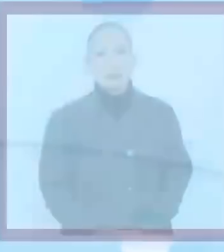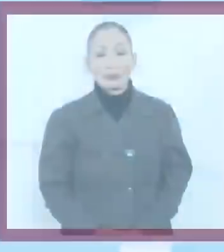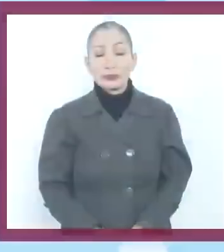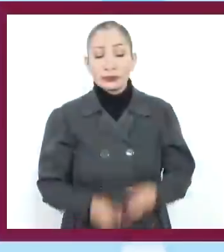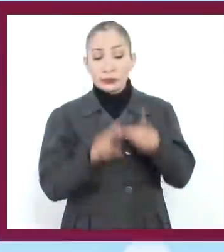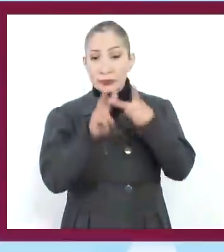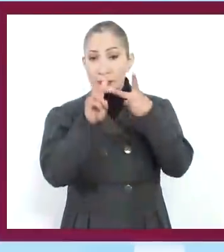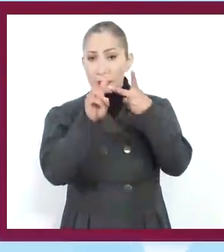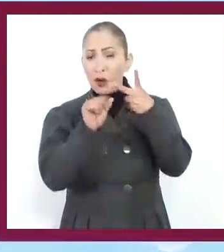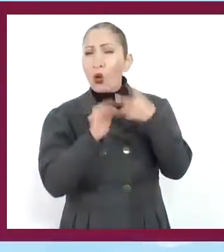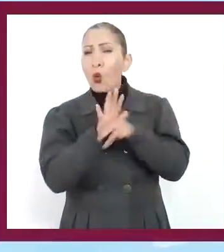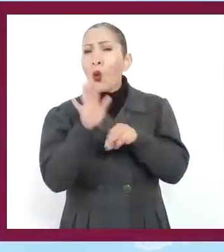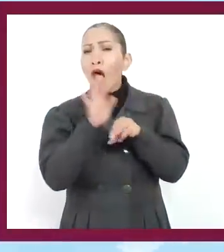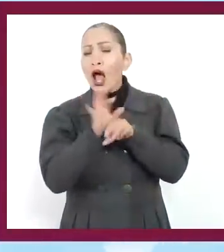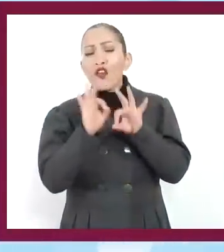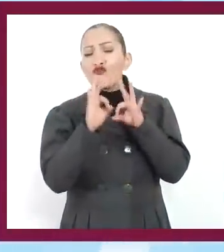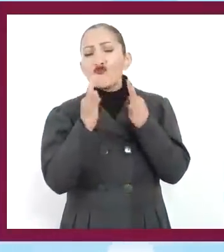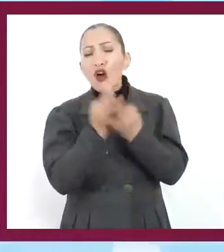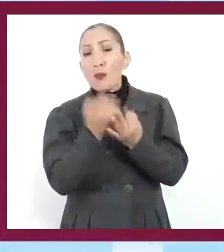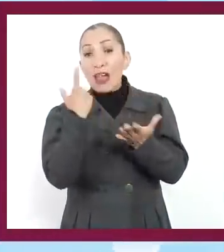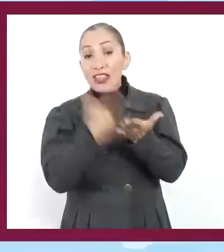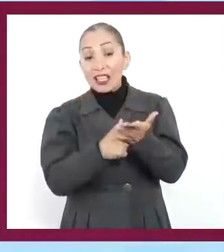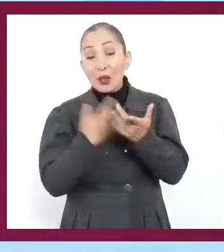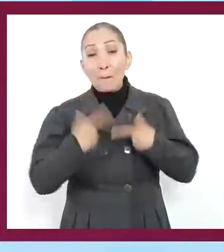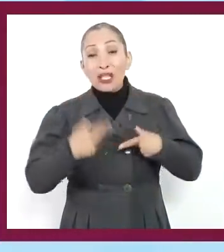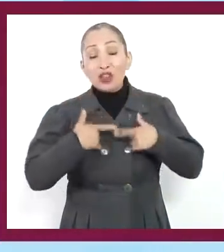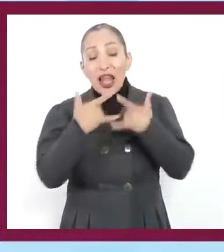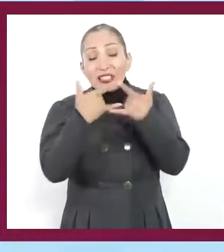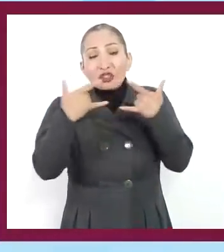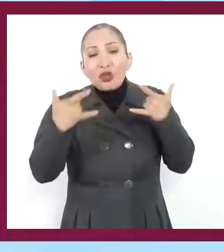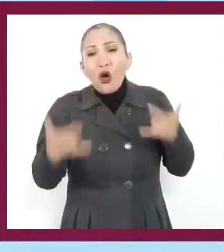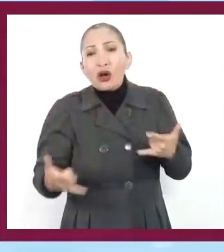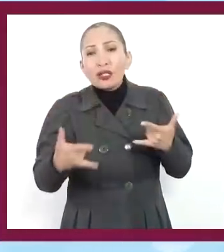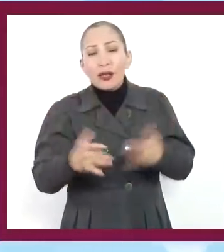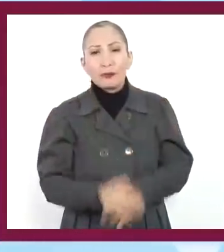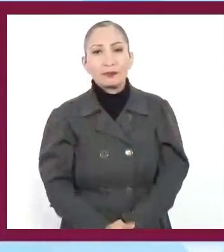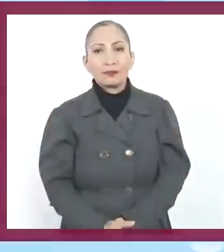2. ¿Cuáles son los tipos de personajes mostrados?